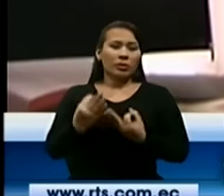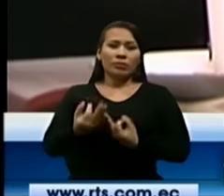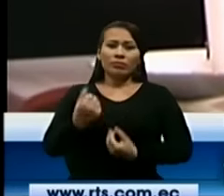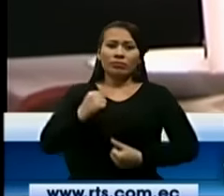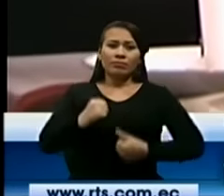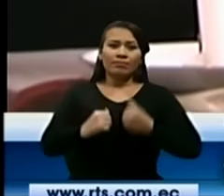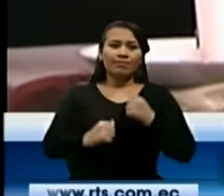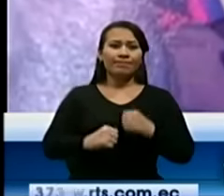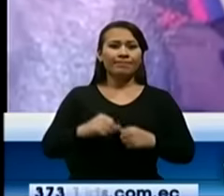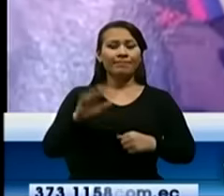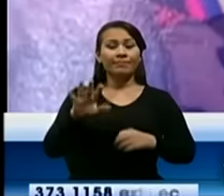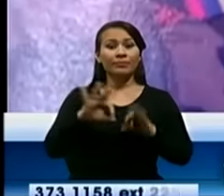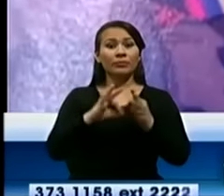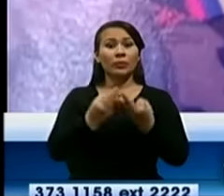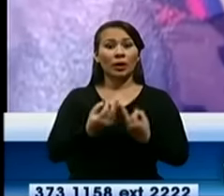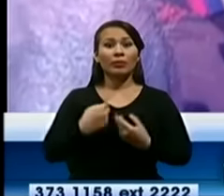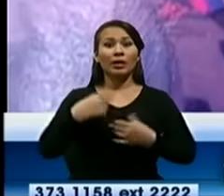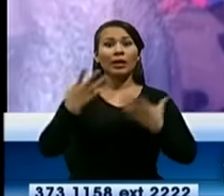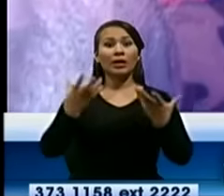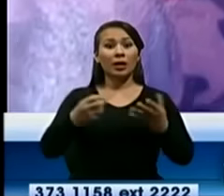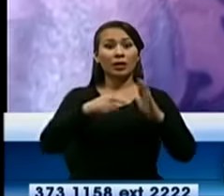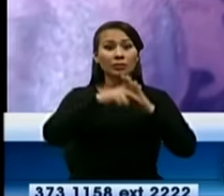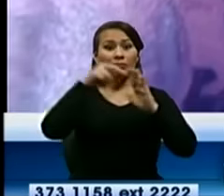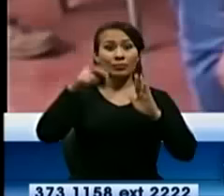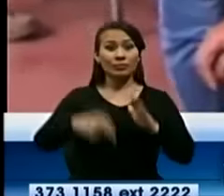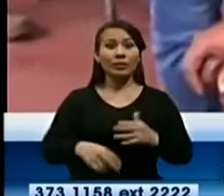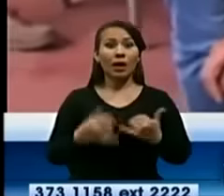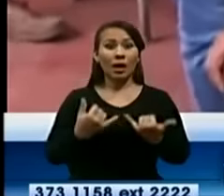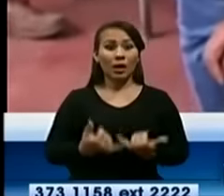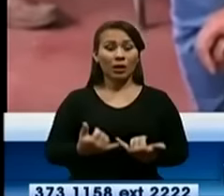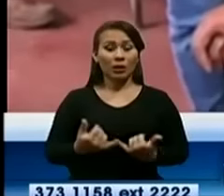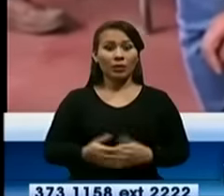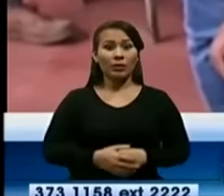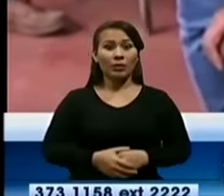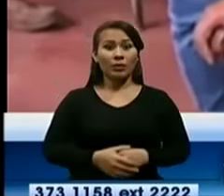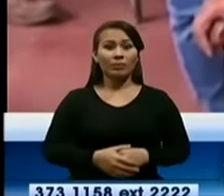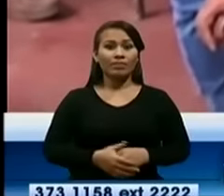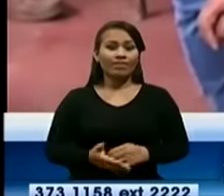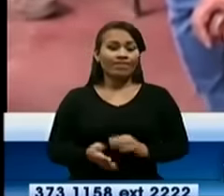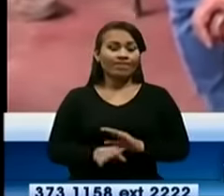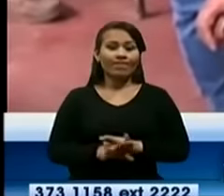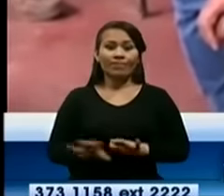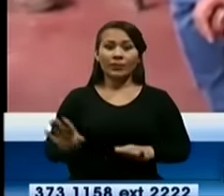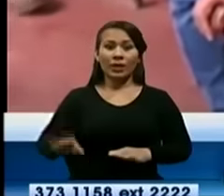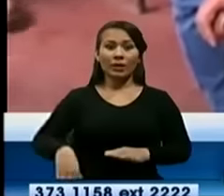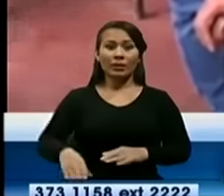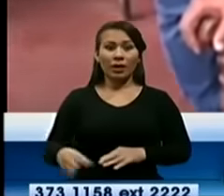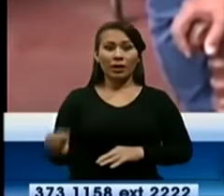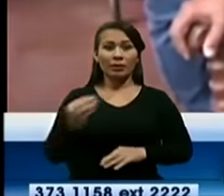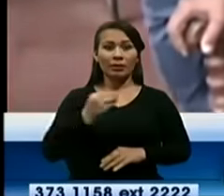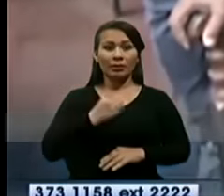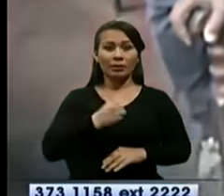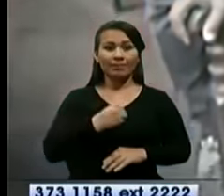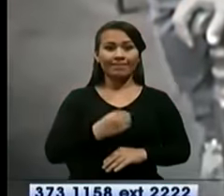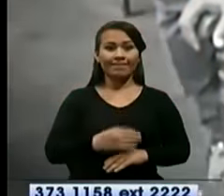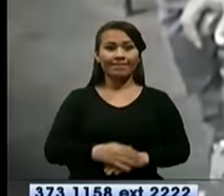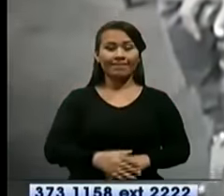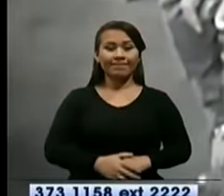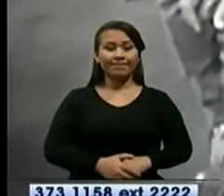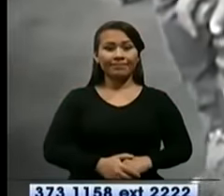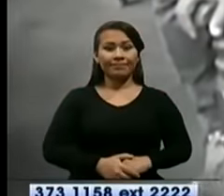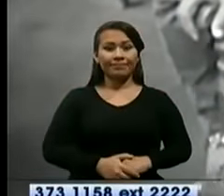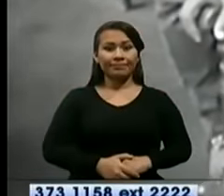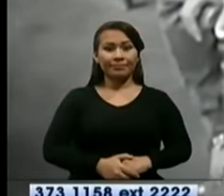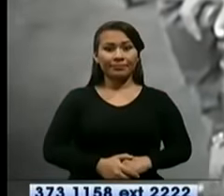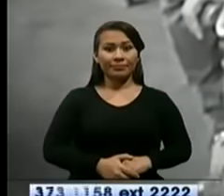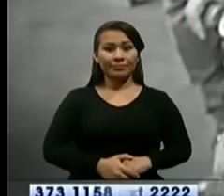de muchos de surcar en los cielos y que ahora radican ahí, informó Julio César Saona.